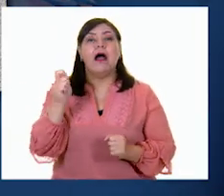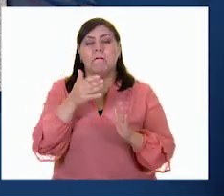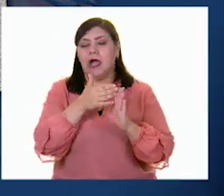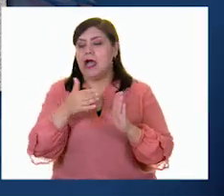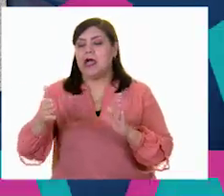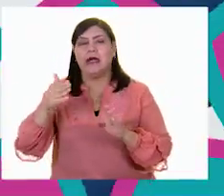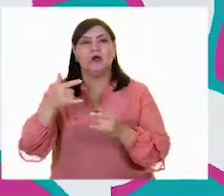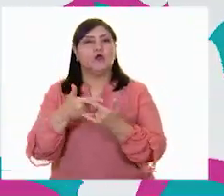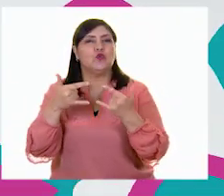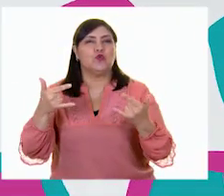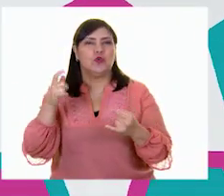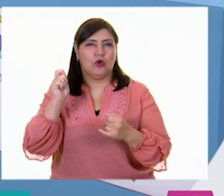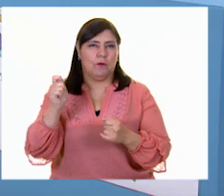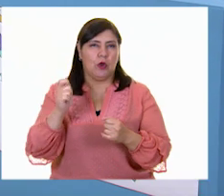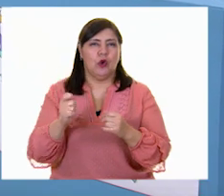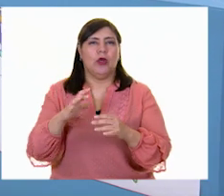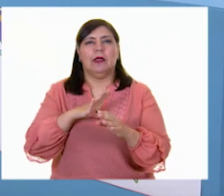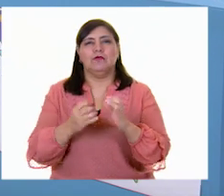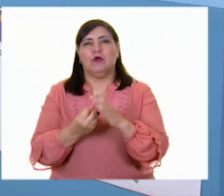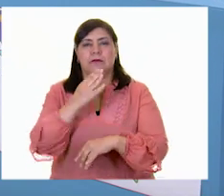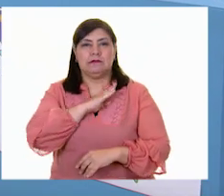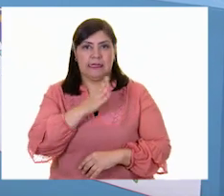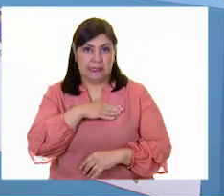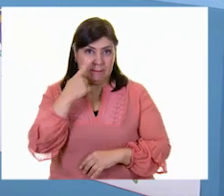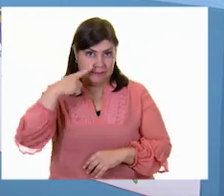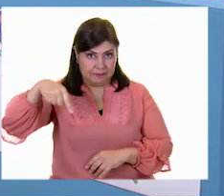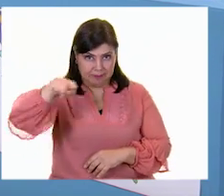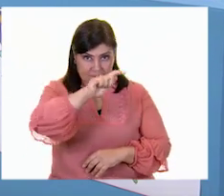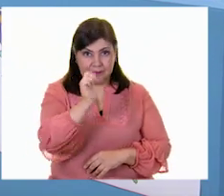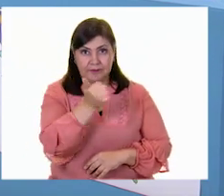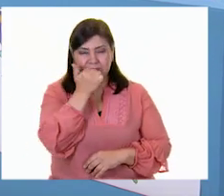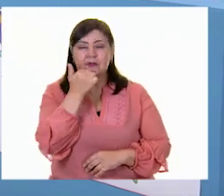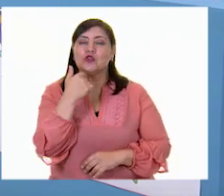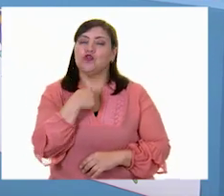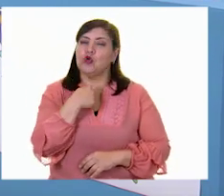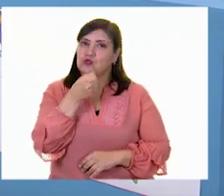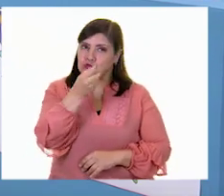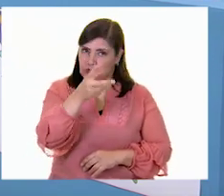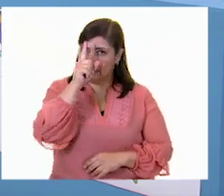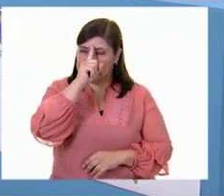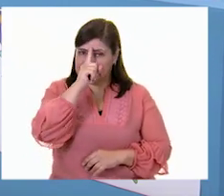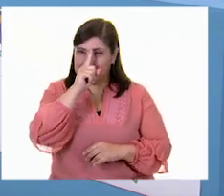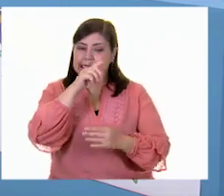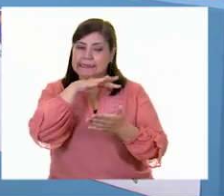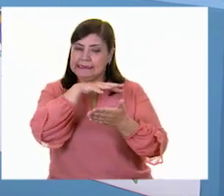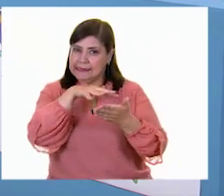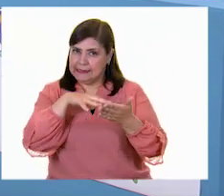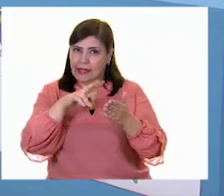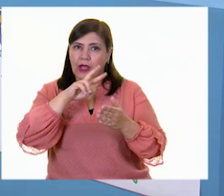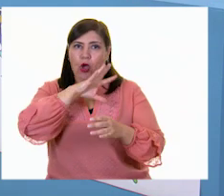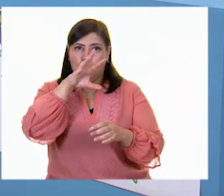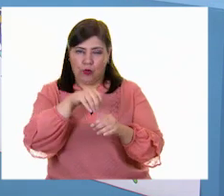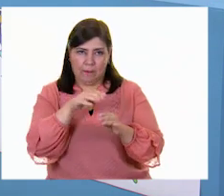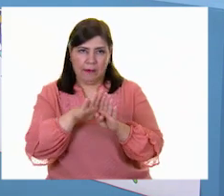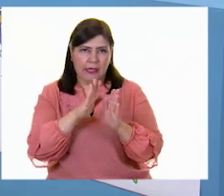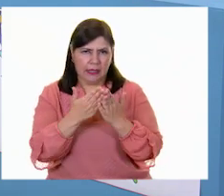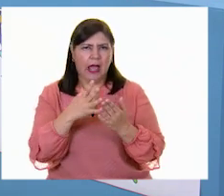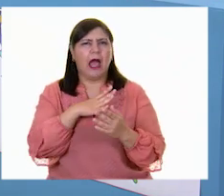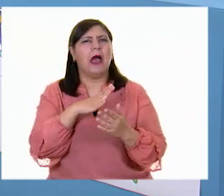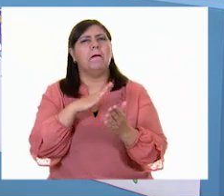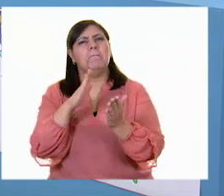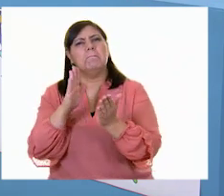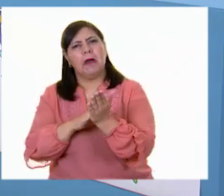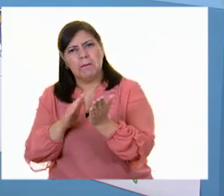de la Nueva España. Estudiantes en casa, les recomiendo que la lean. Existen múltiples ediciones en papel